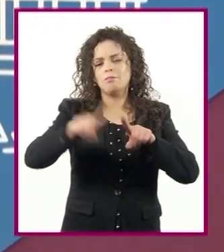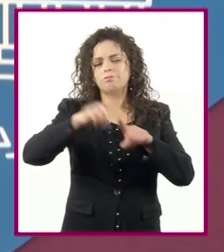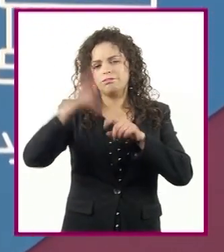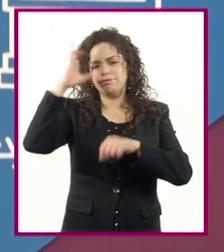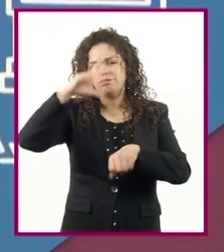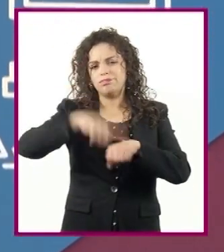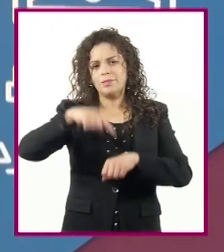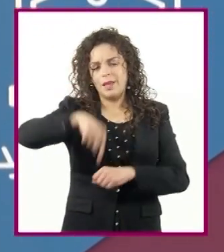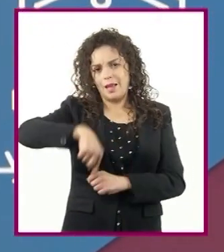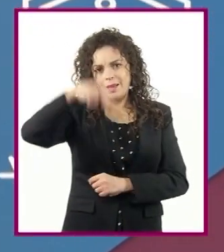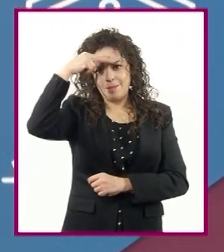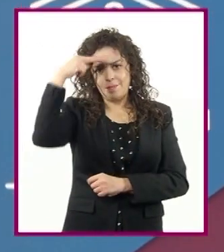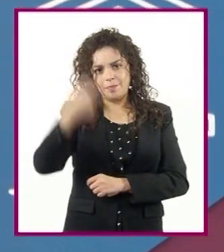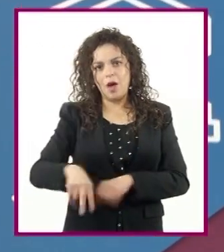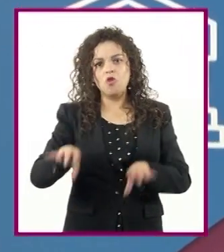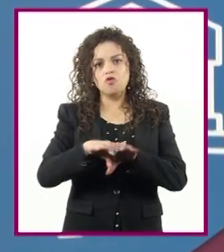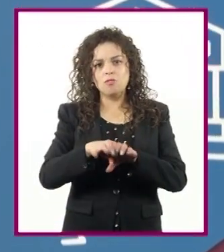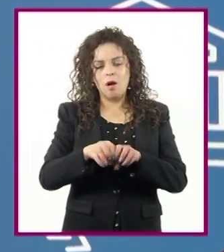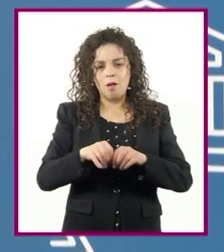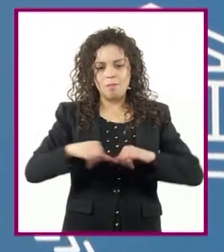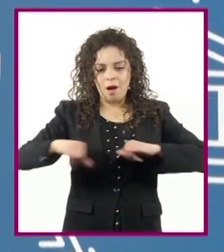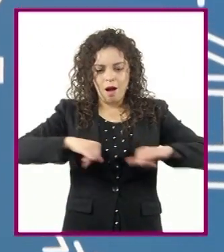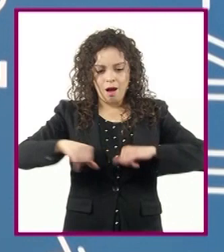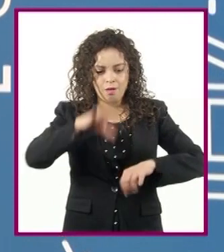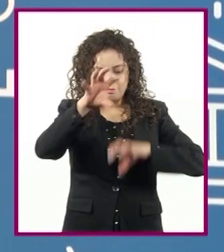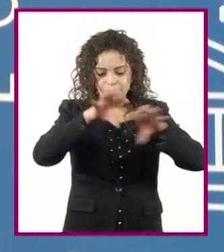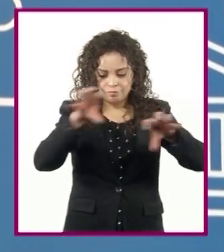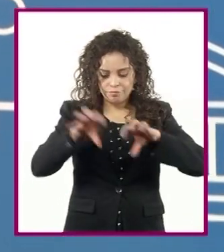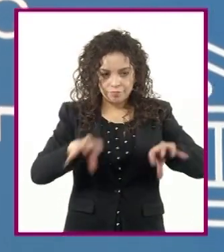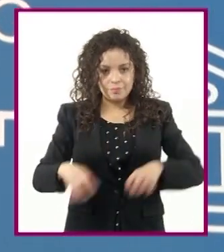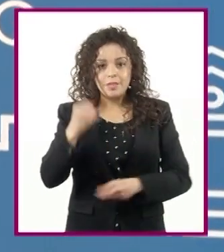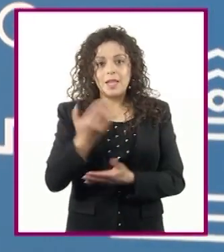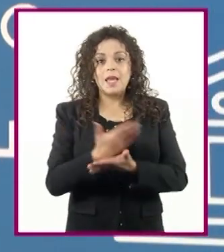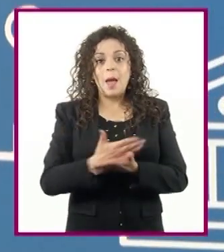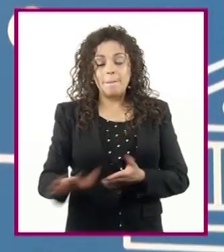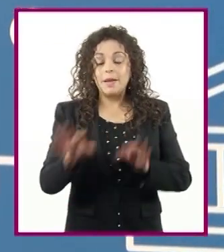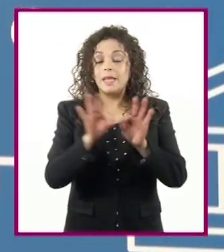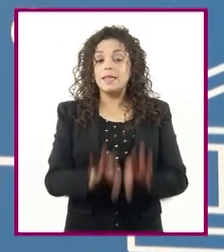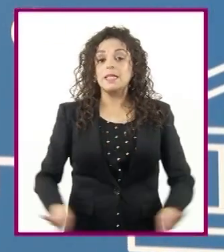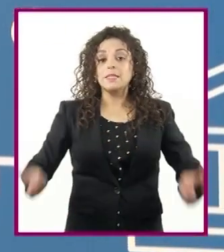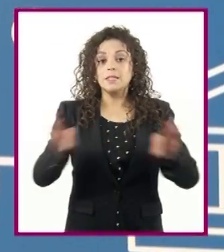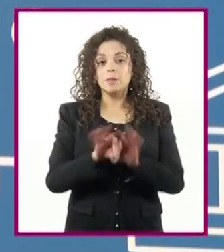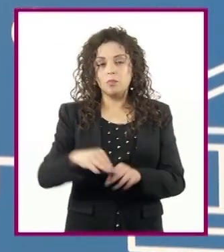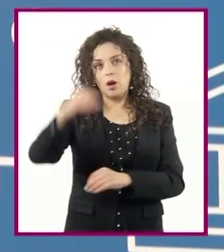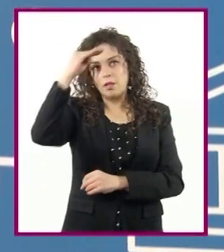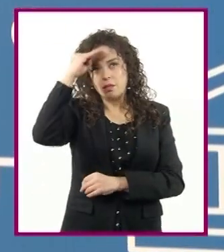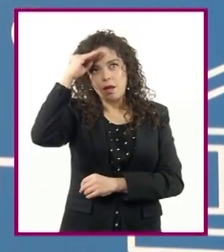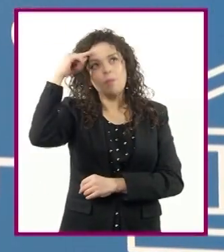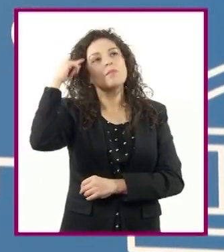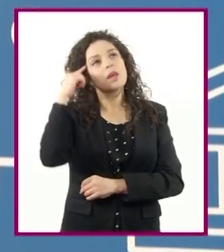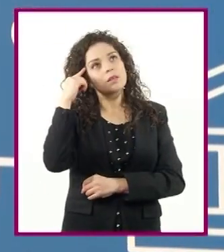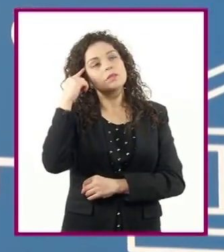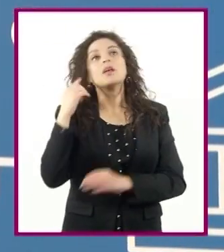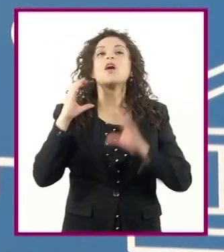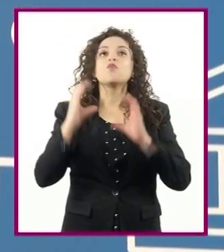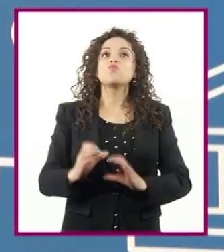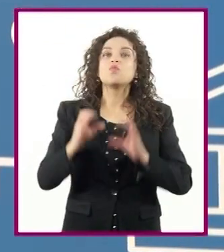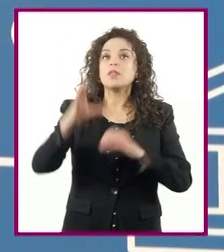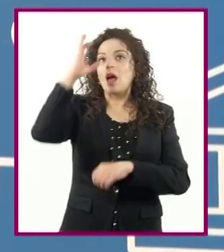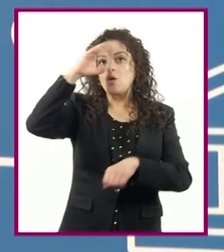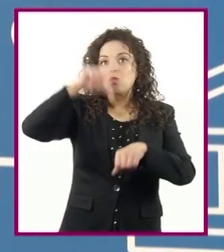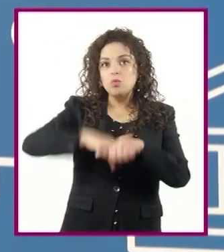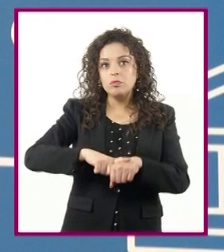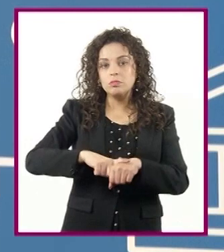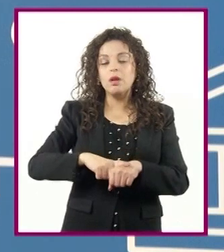y cómo se distribuye. Además, es importante que reflexionemos que cuidar nuestra cultura también